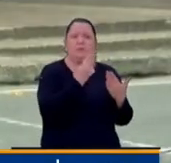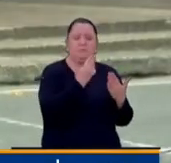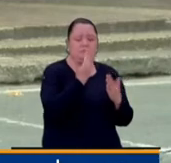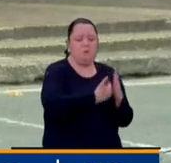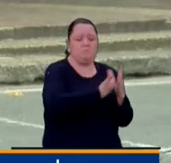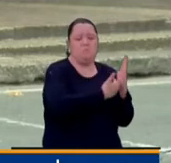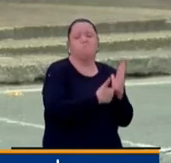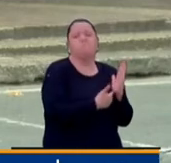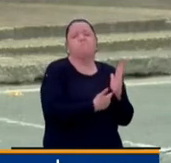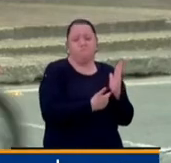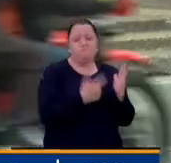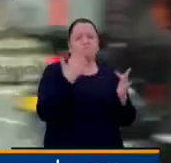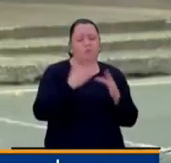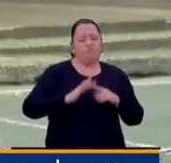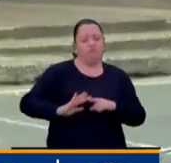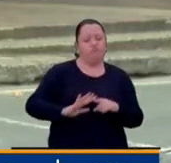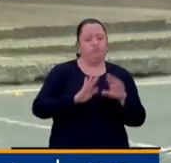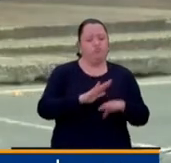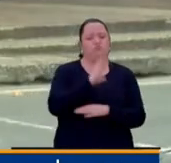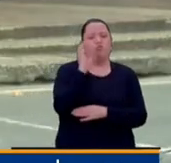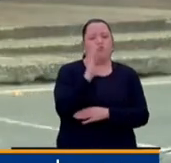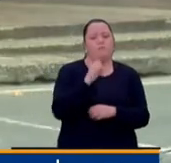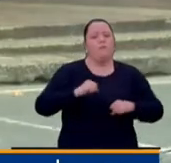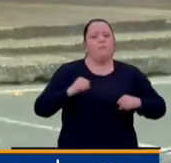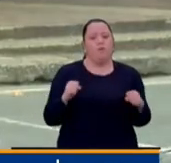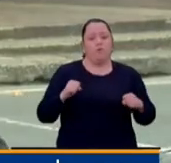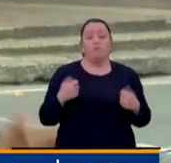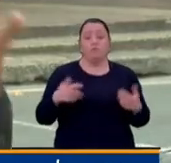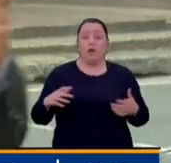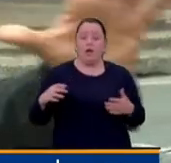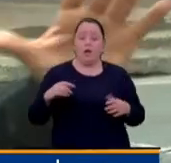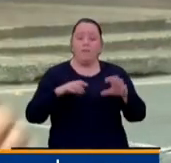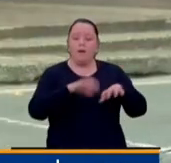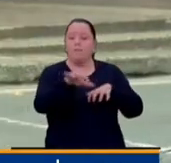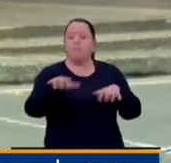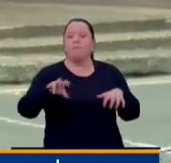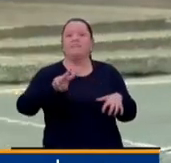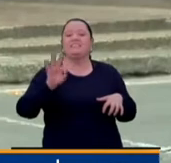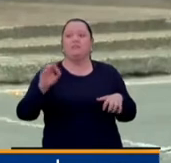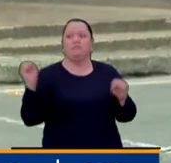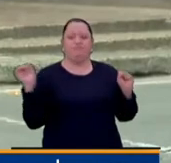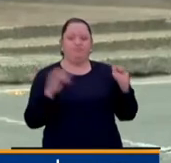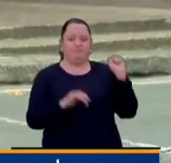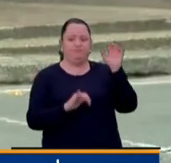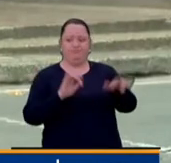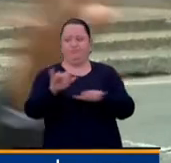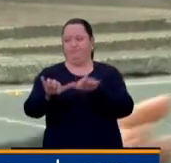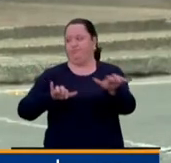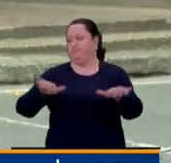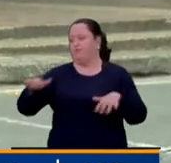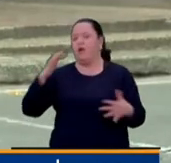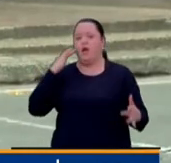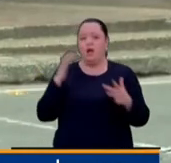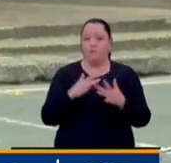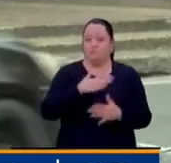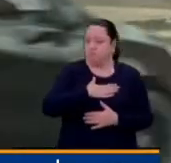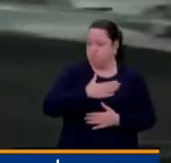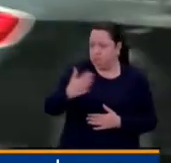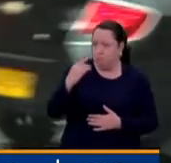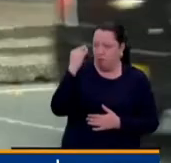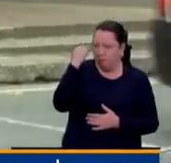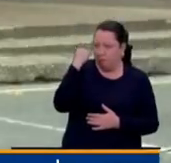poder operar en Colombia y en Bogotá ya tienen 23 puntos donde están llegando muchísimas personas para someterse de manera voluntaria a